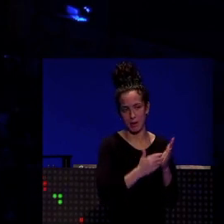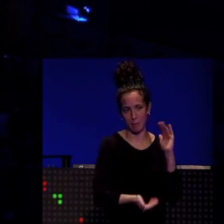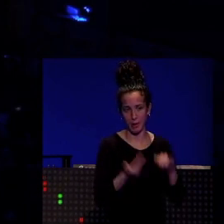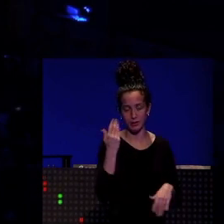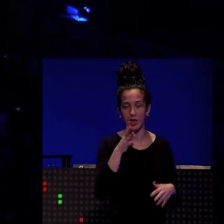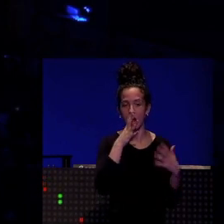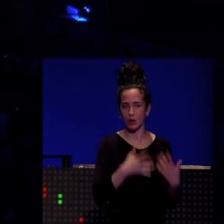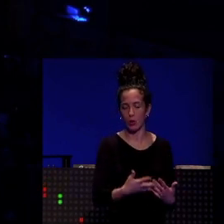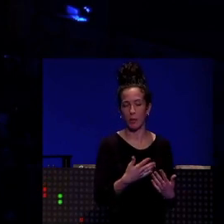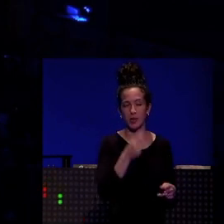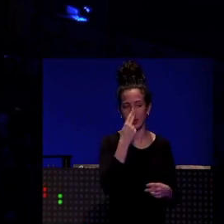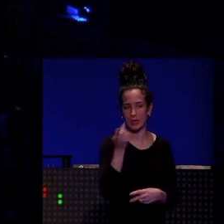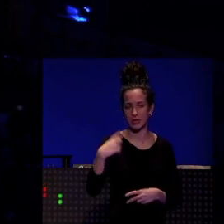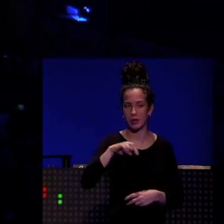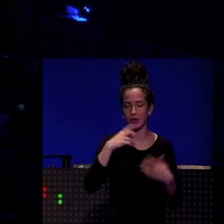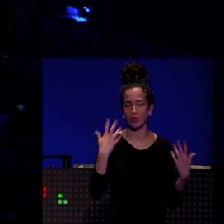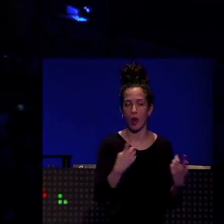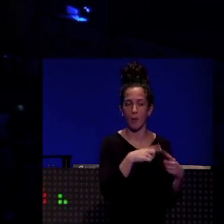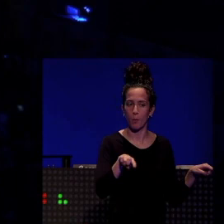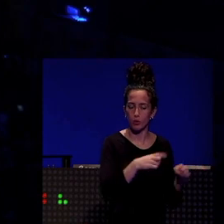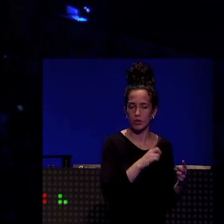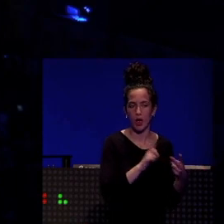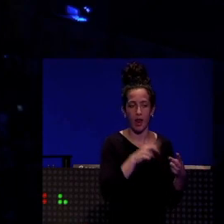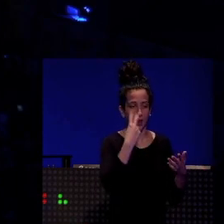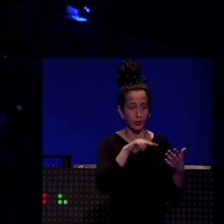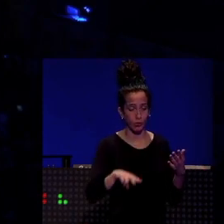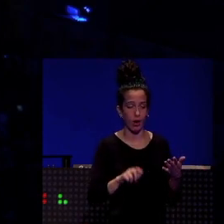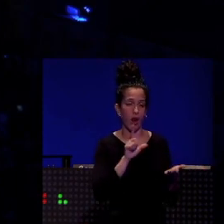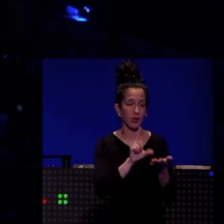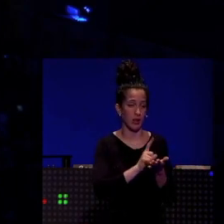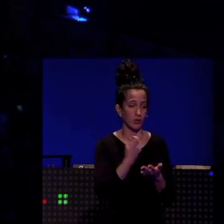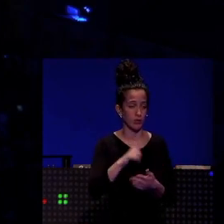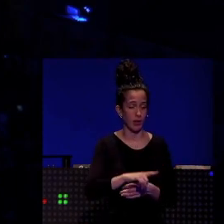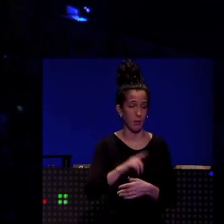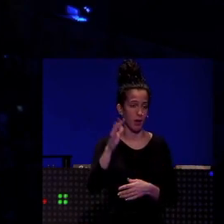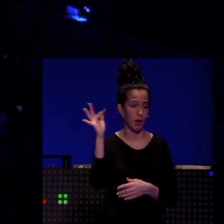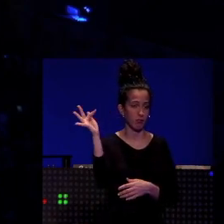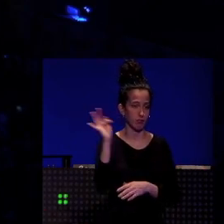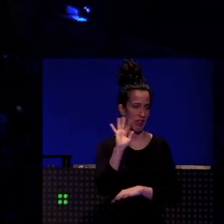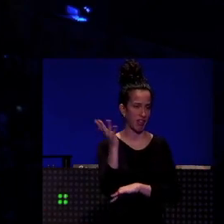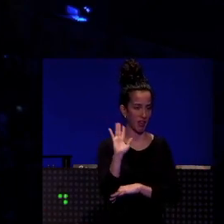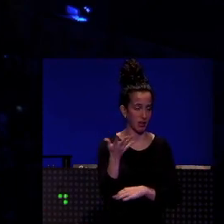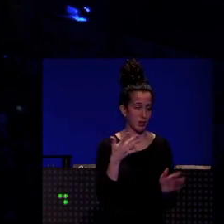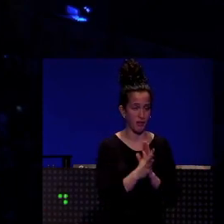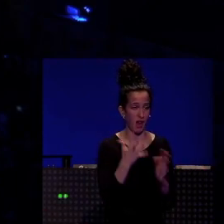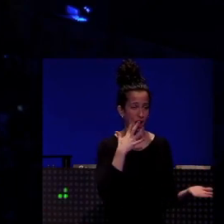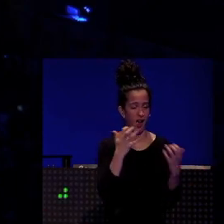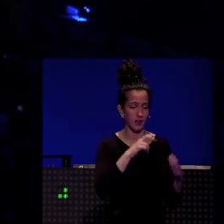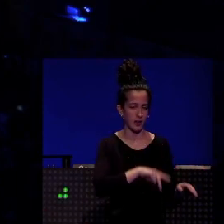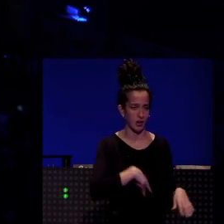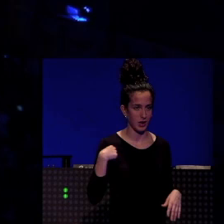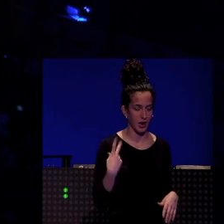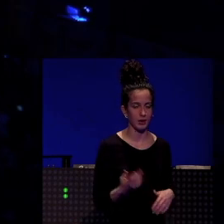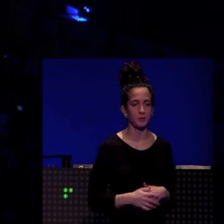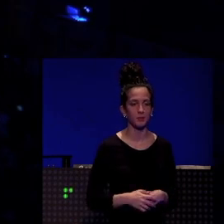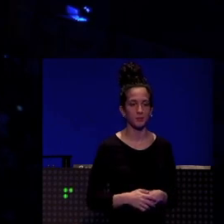la lectura la literatura y el cine en el arte en general cien por cien de seguidores hispanohablantes